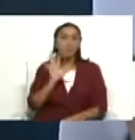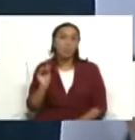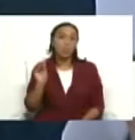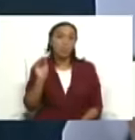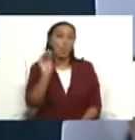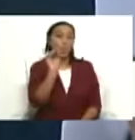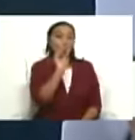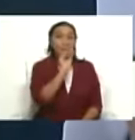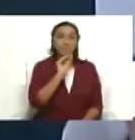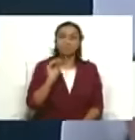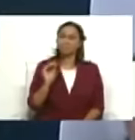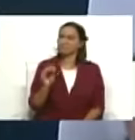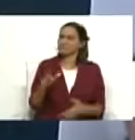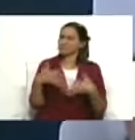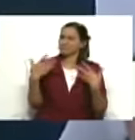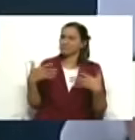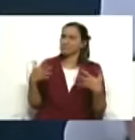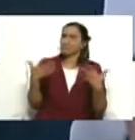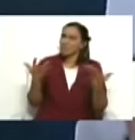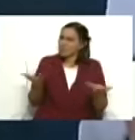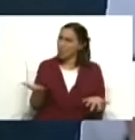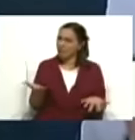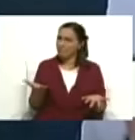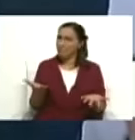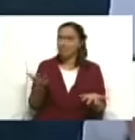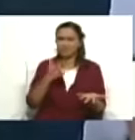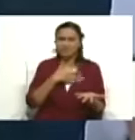¿Cuándo van a ser las elecciones